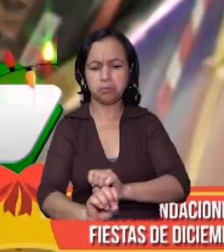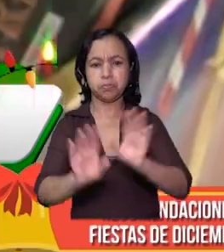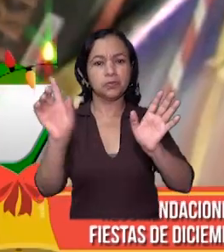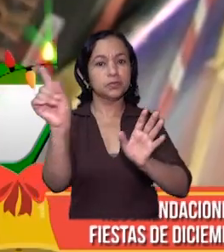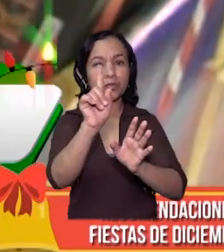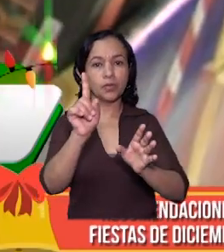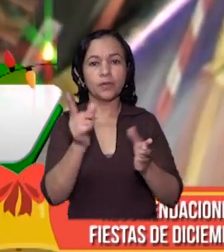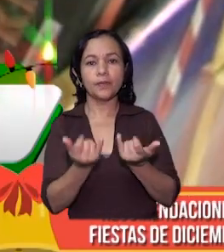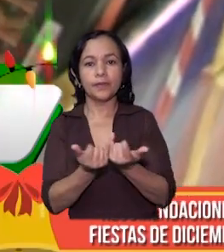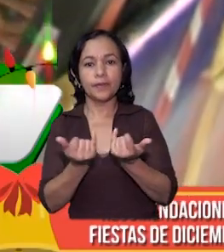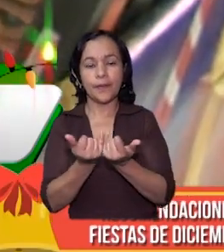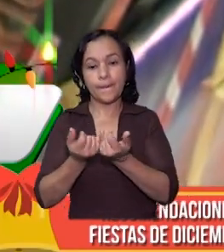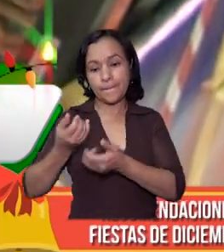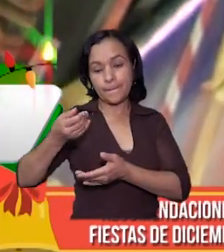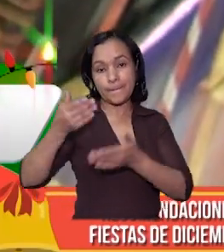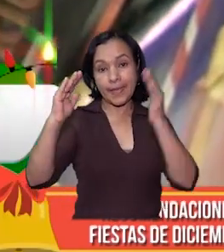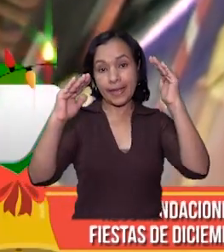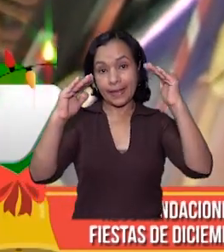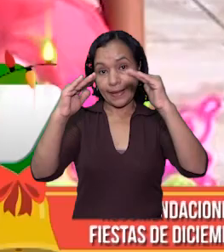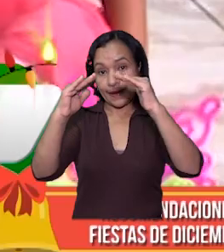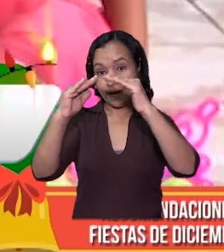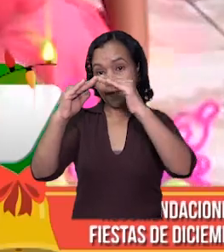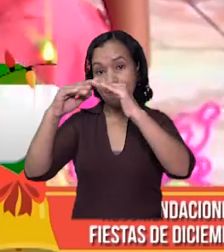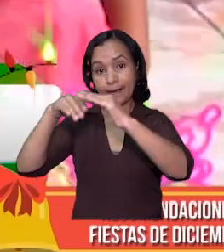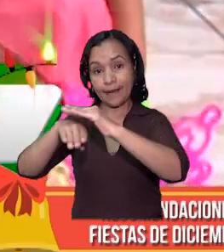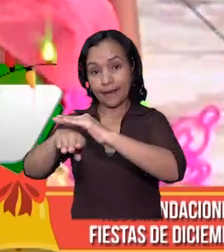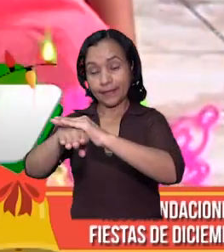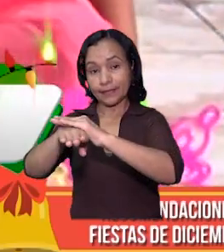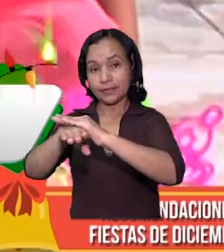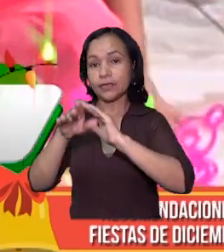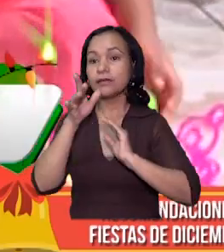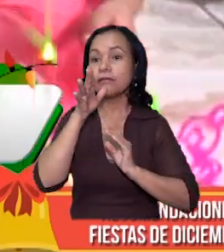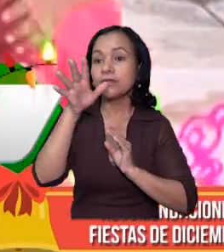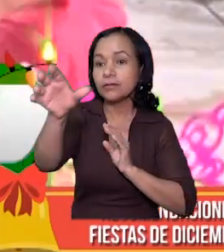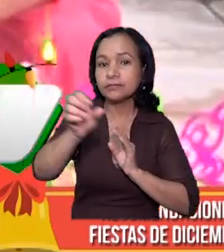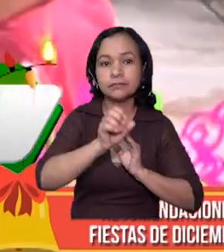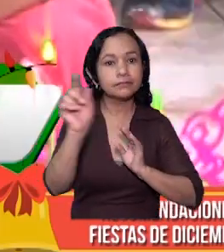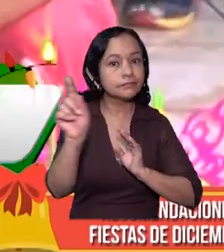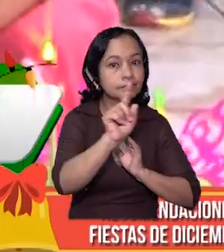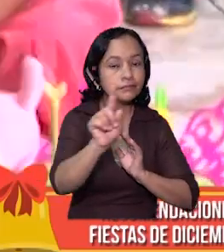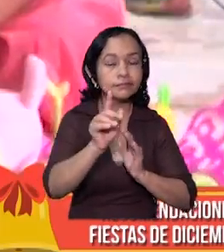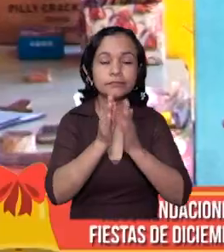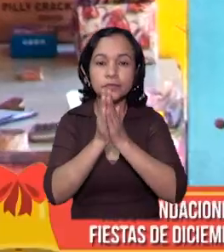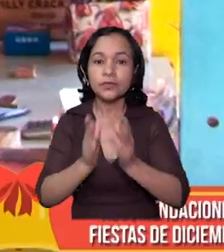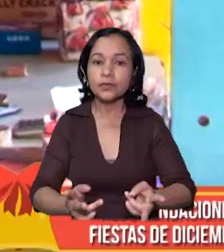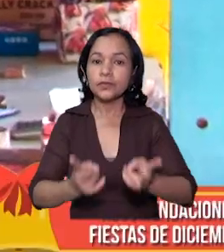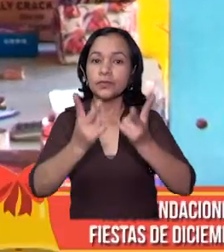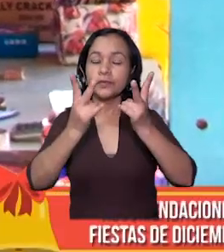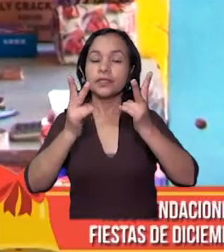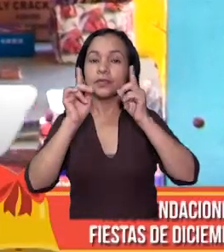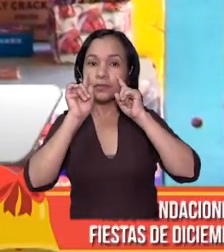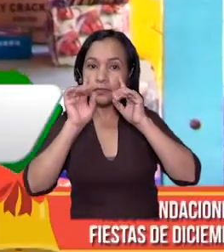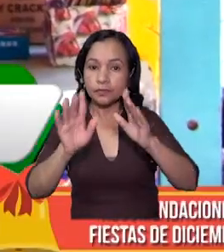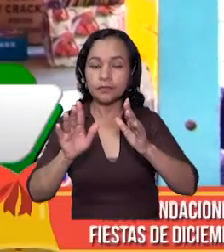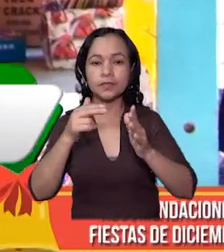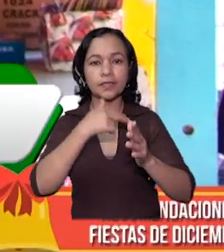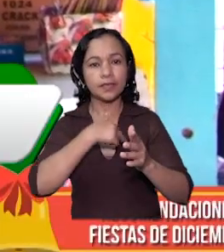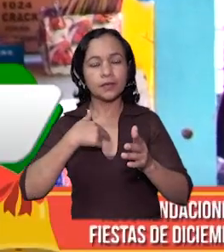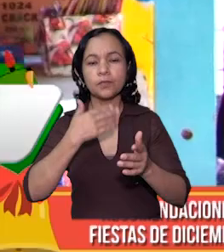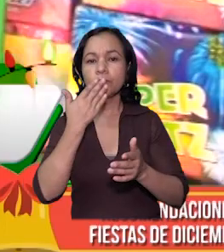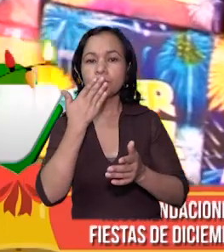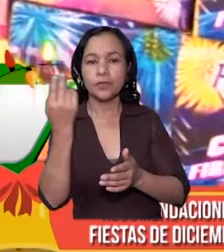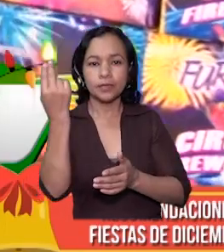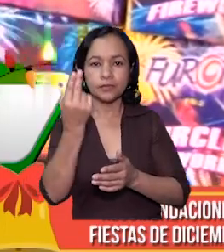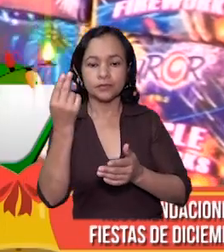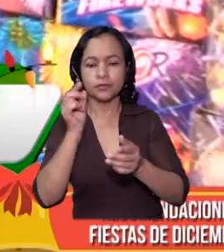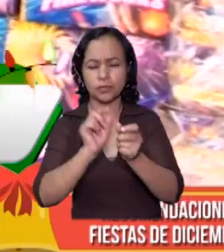pólvora. No almacenemos pólvora en nuestros hogares y menos que estén al alcance de los niños. Por una vida tranquila y segura,